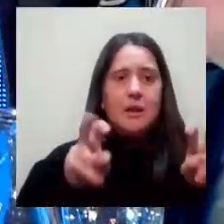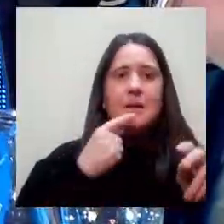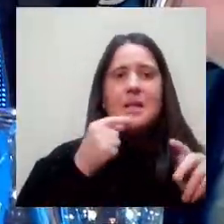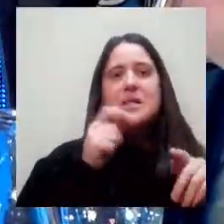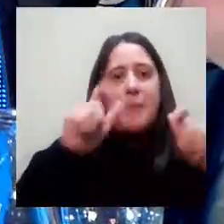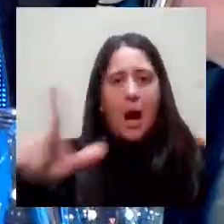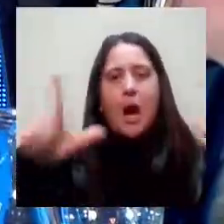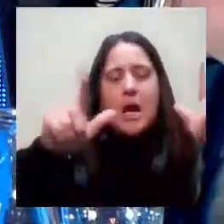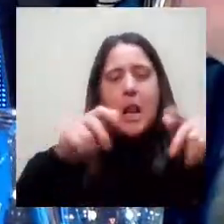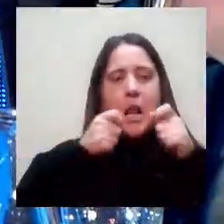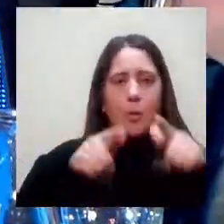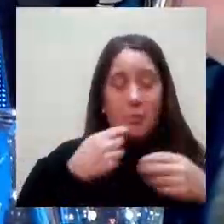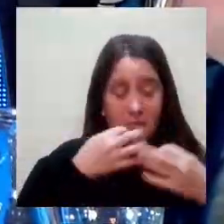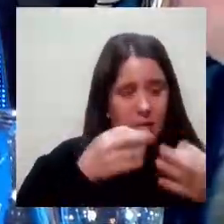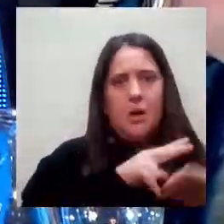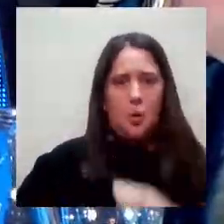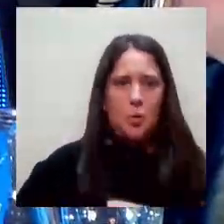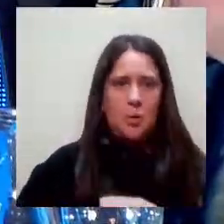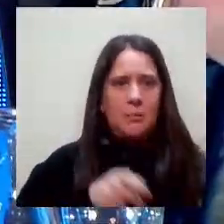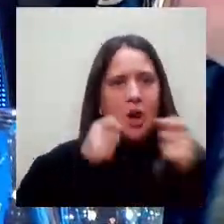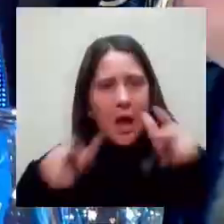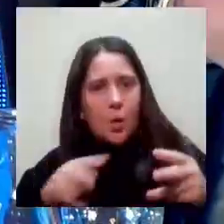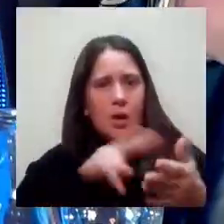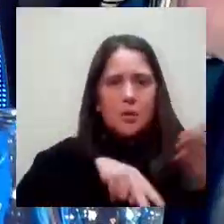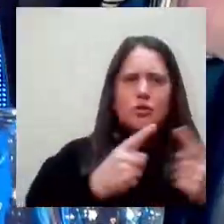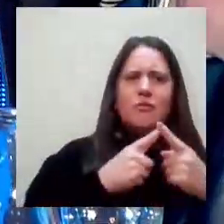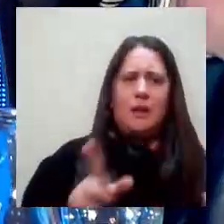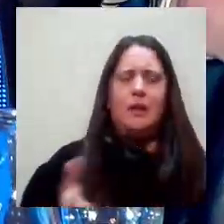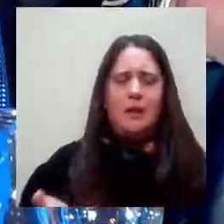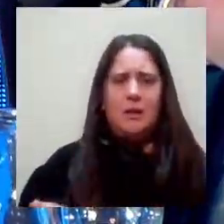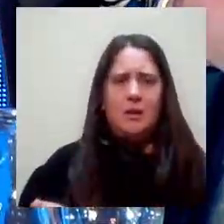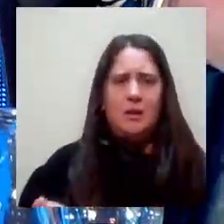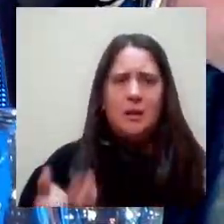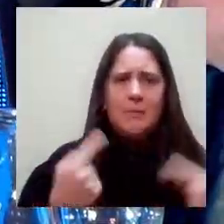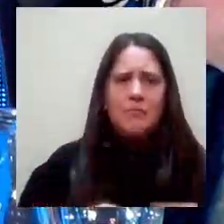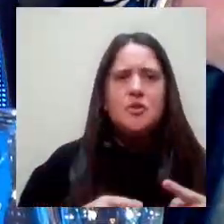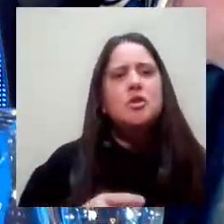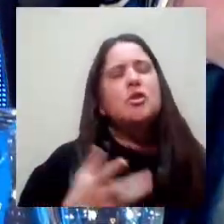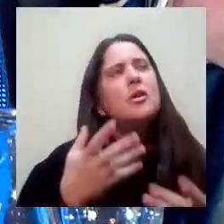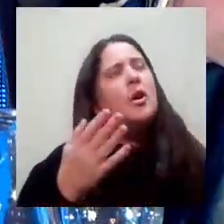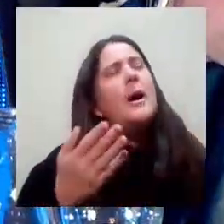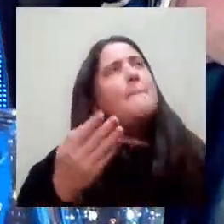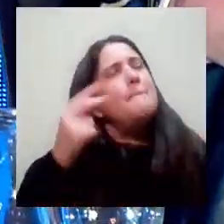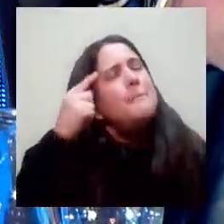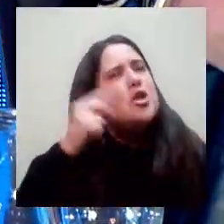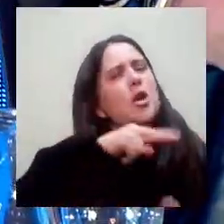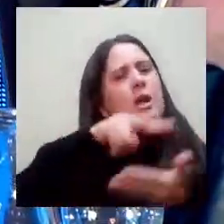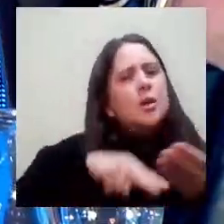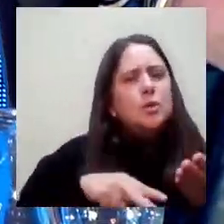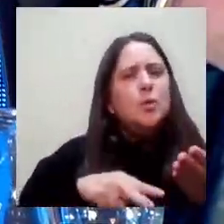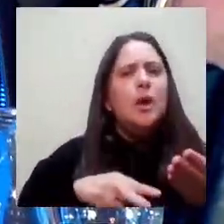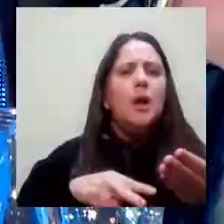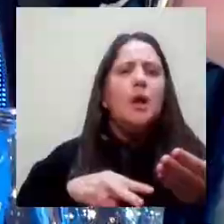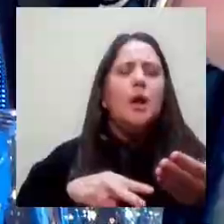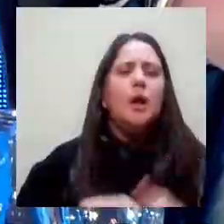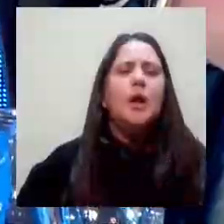estamos hablando de lectura. Pero lengua y lectura no es lo mismo, ¿no? Entonces, a mí me gusta pensar la lectura como